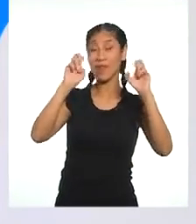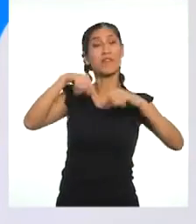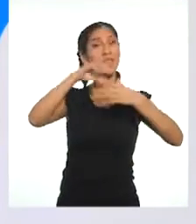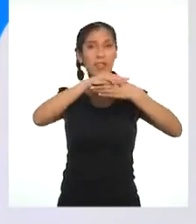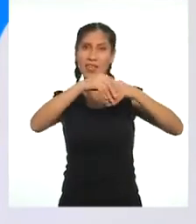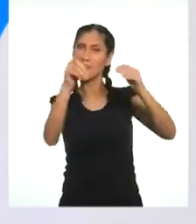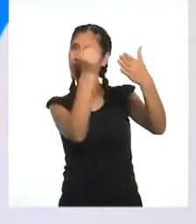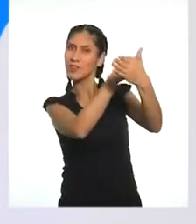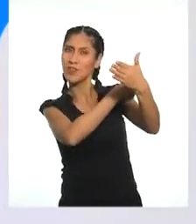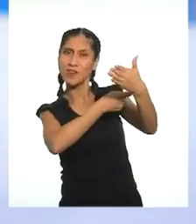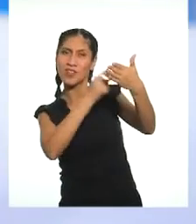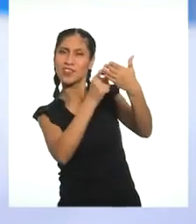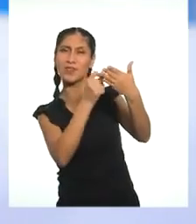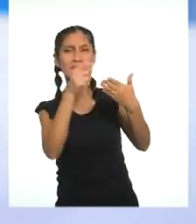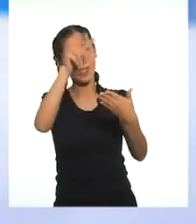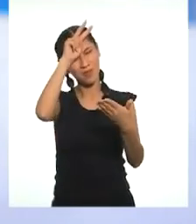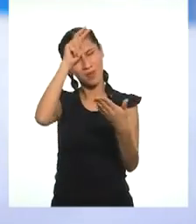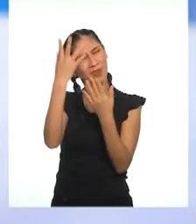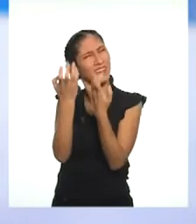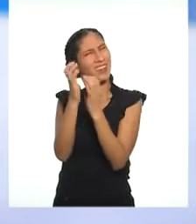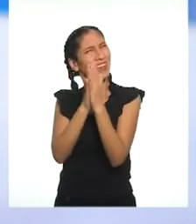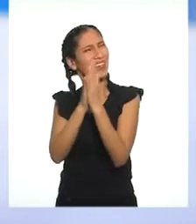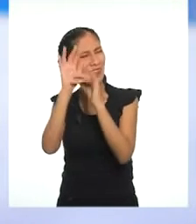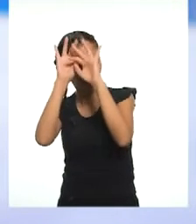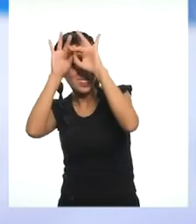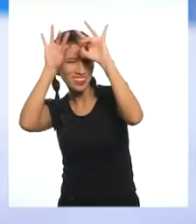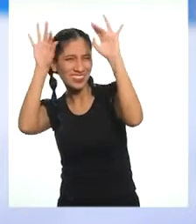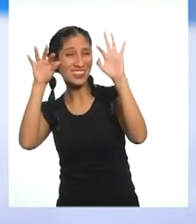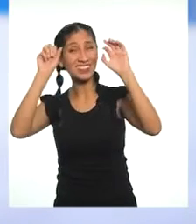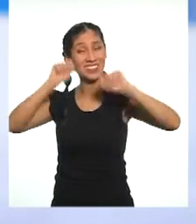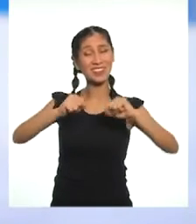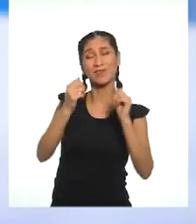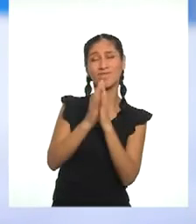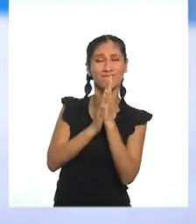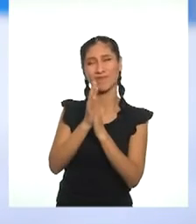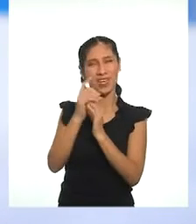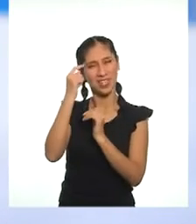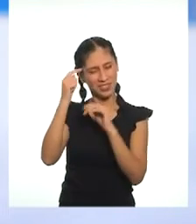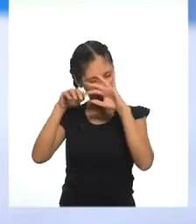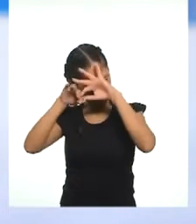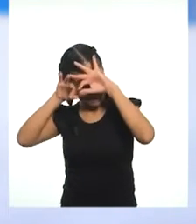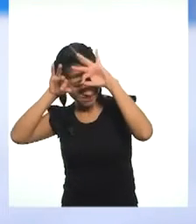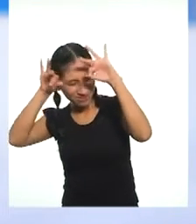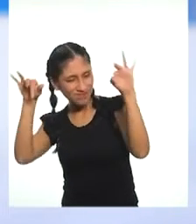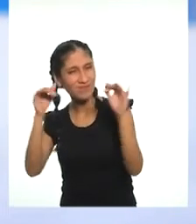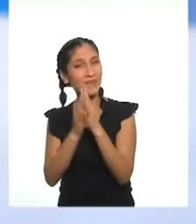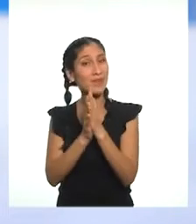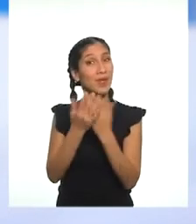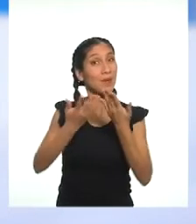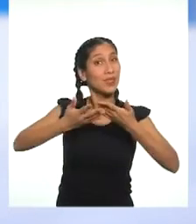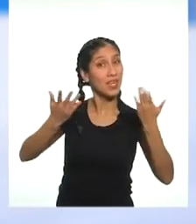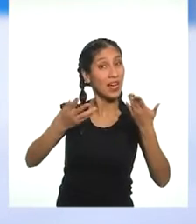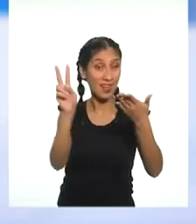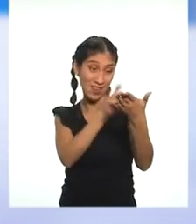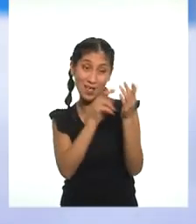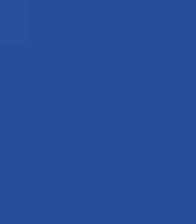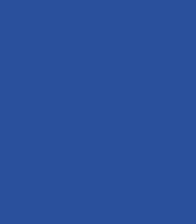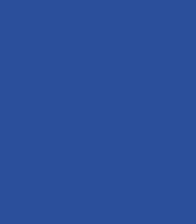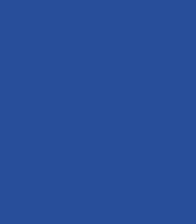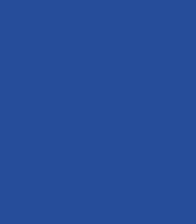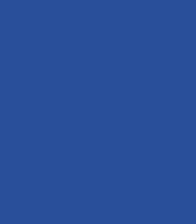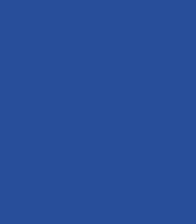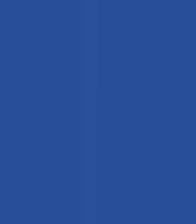con el que soñamos. Sí, para inspirarnos un poco en esta labor creativa, vamos a leemos